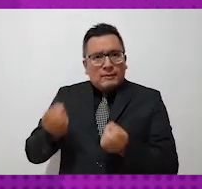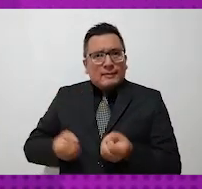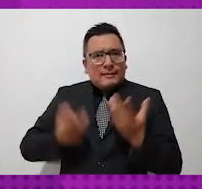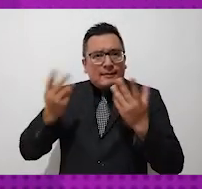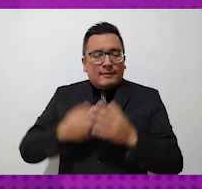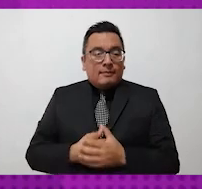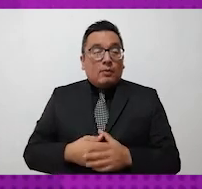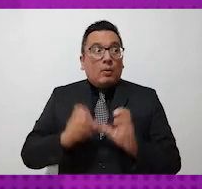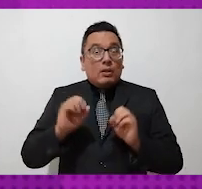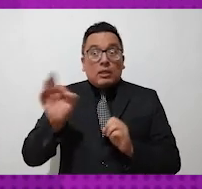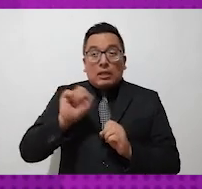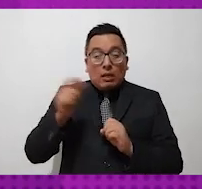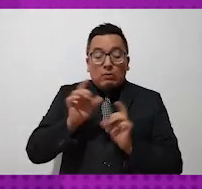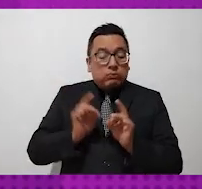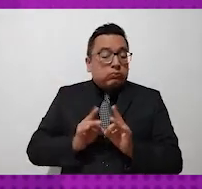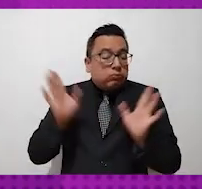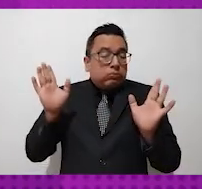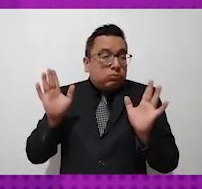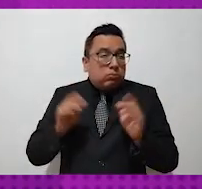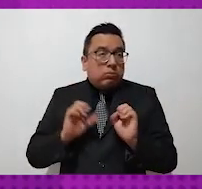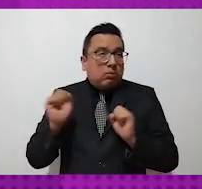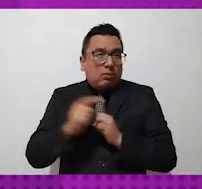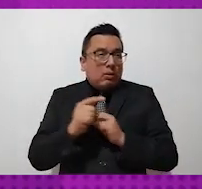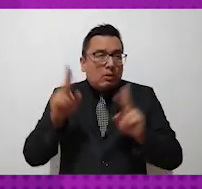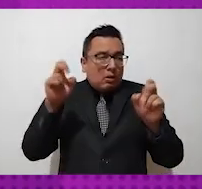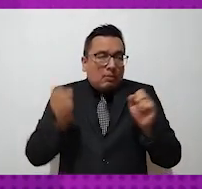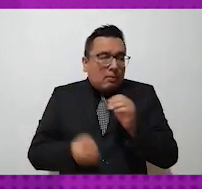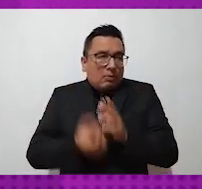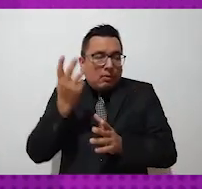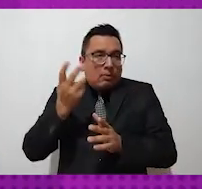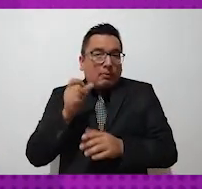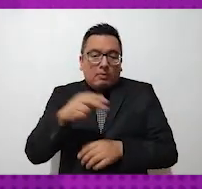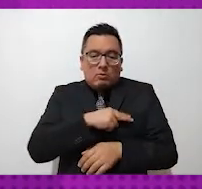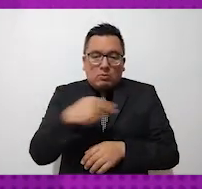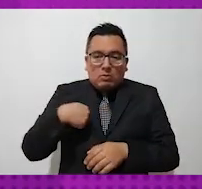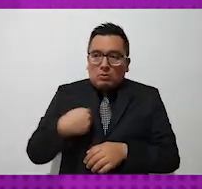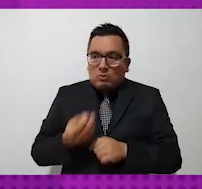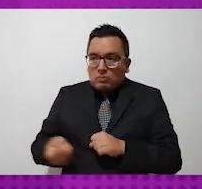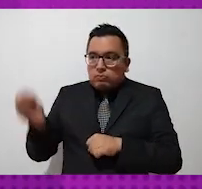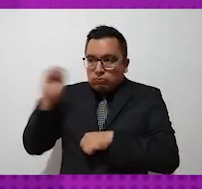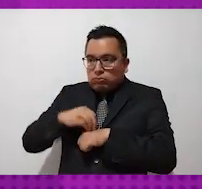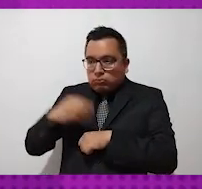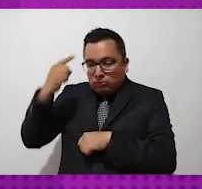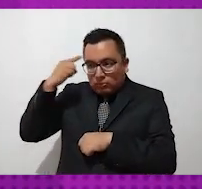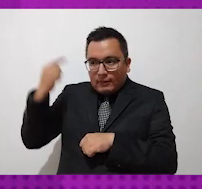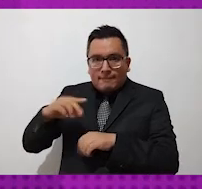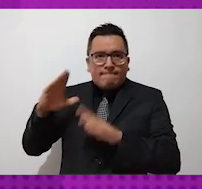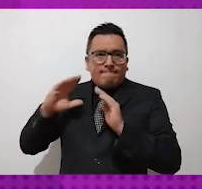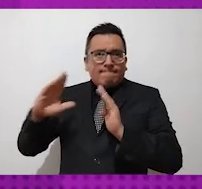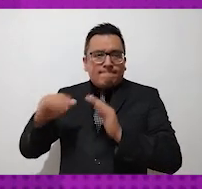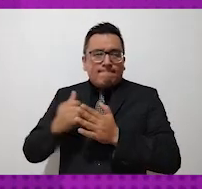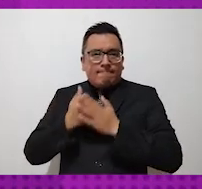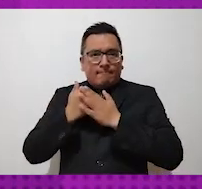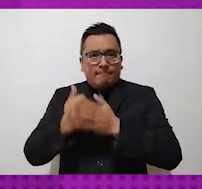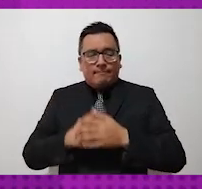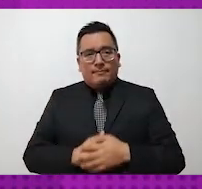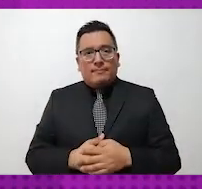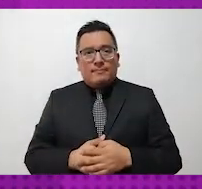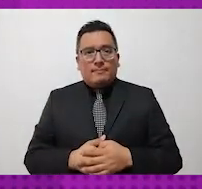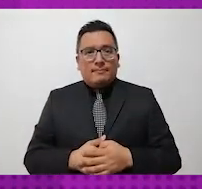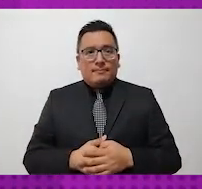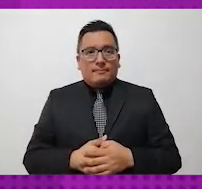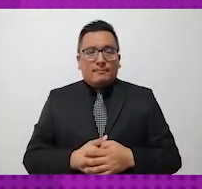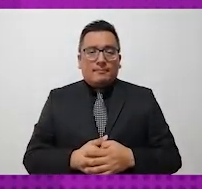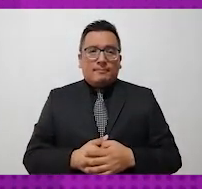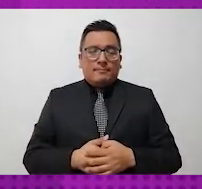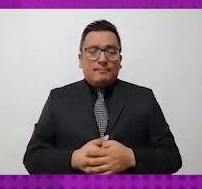otra circunstancia extraordinaria y hay un tema nuevo, pues también lo podemos incluir dentro de nuestro plan